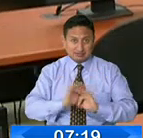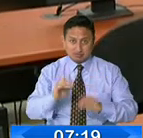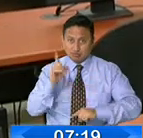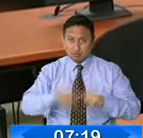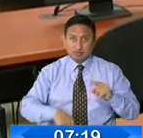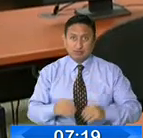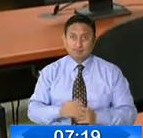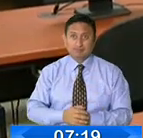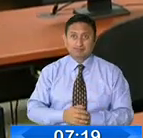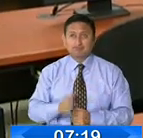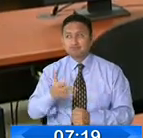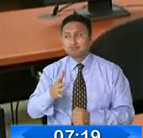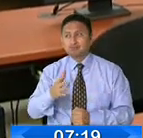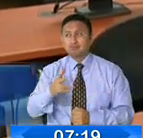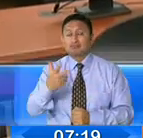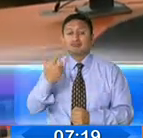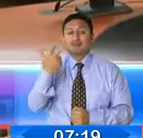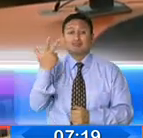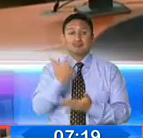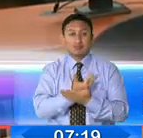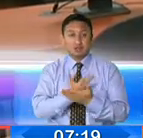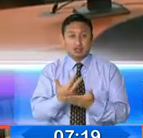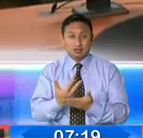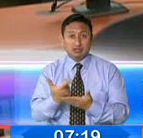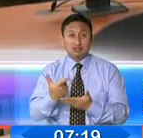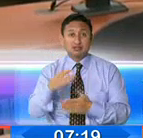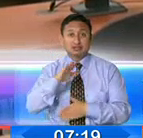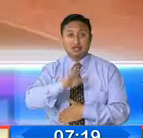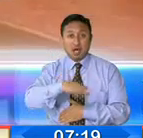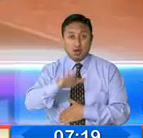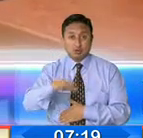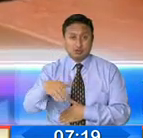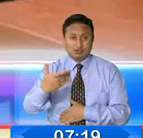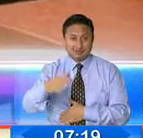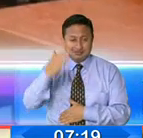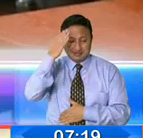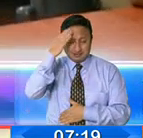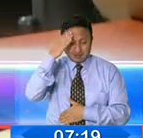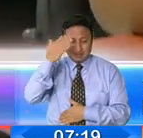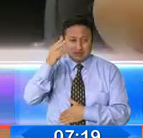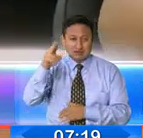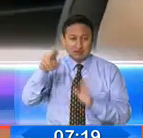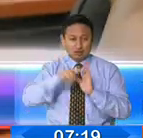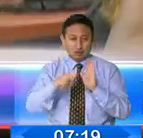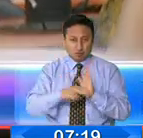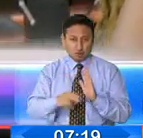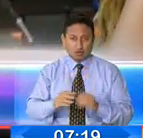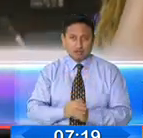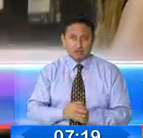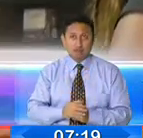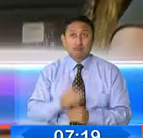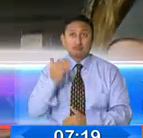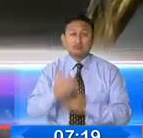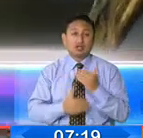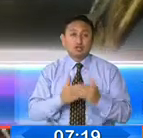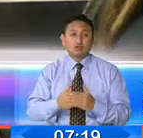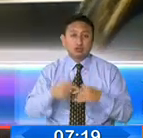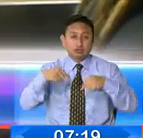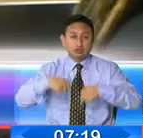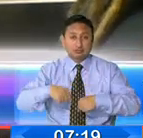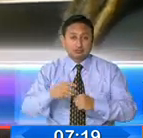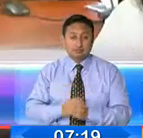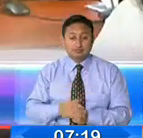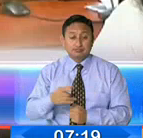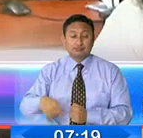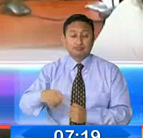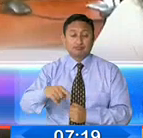de aproximadamente 3 semanas, los alumnos conocerán sus calificaciones. Luego, continúa la etapa